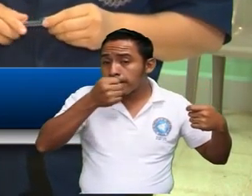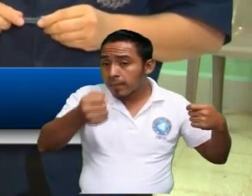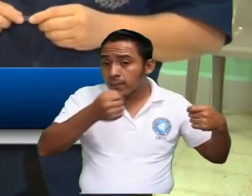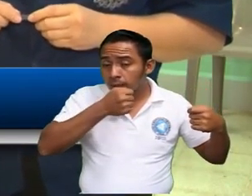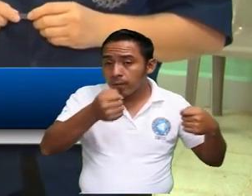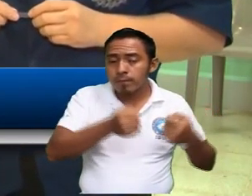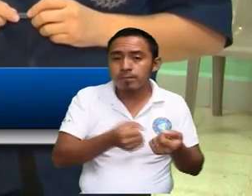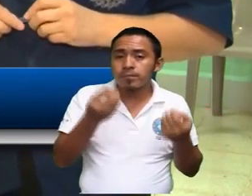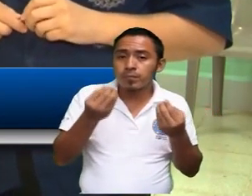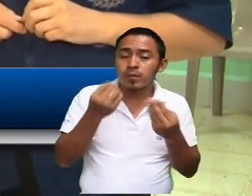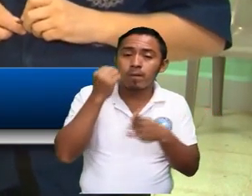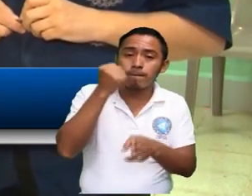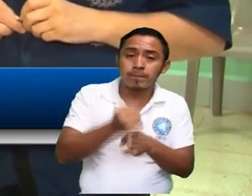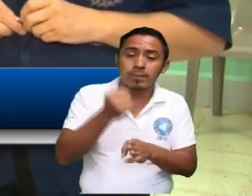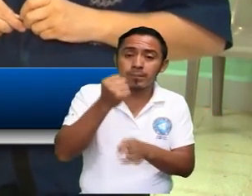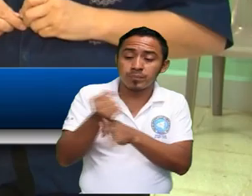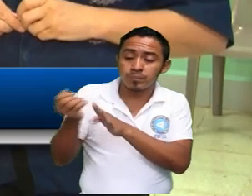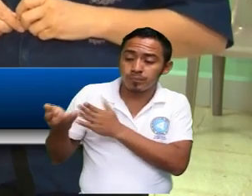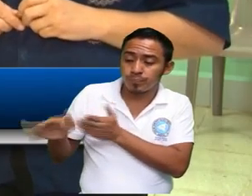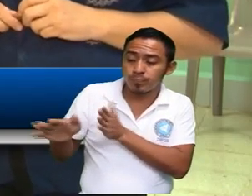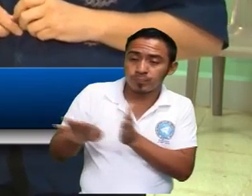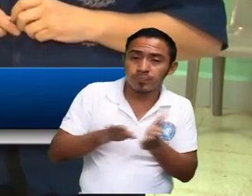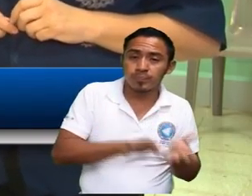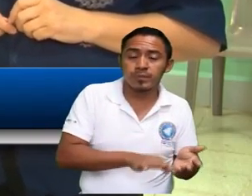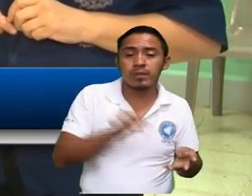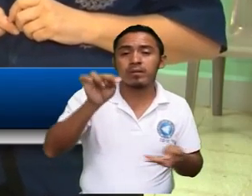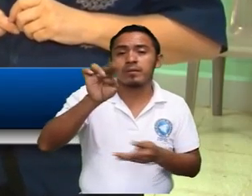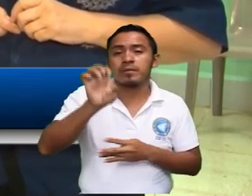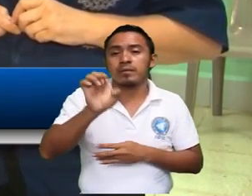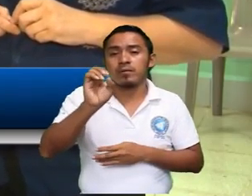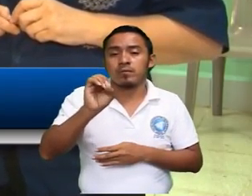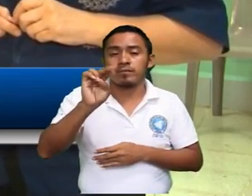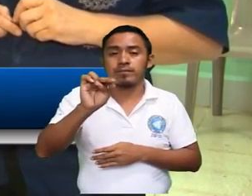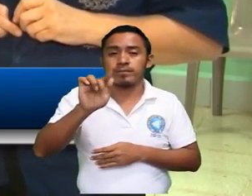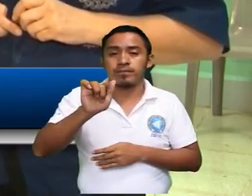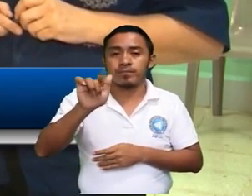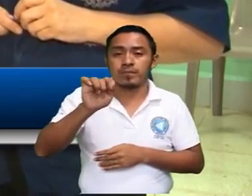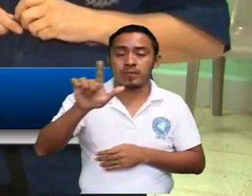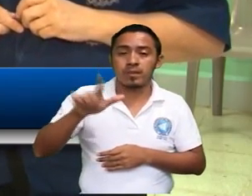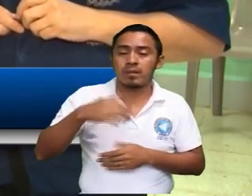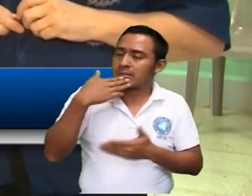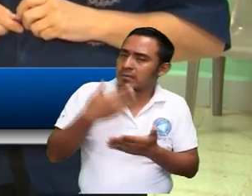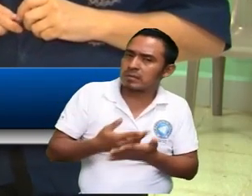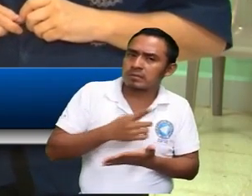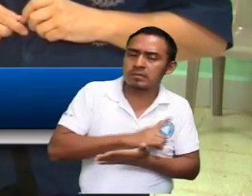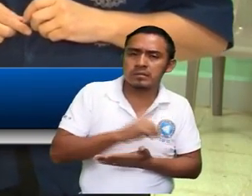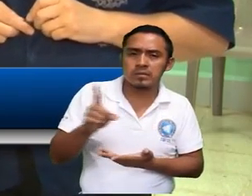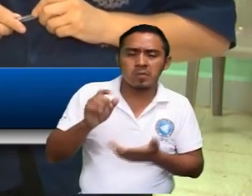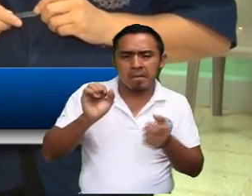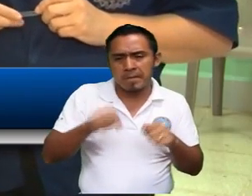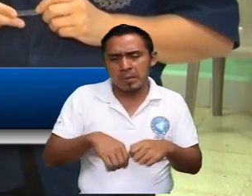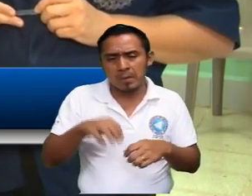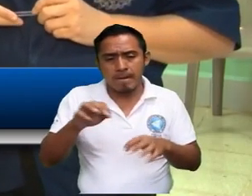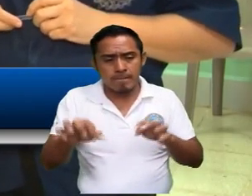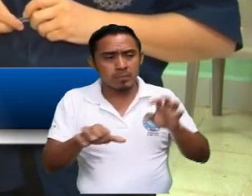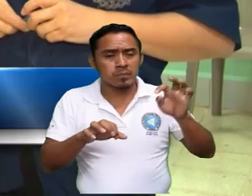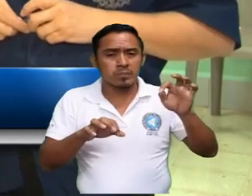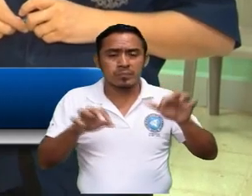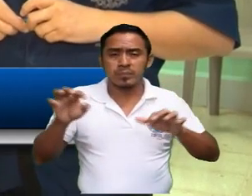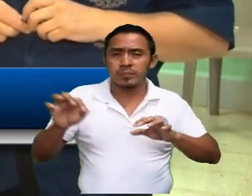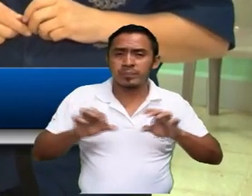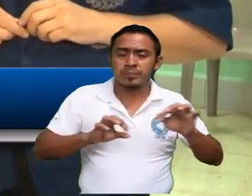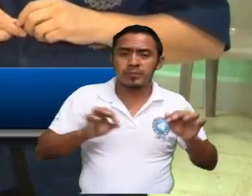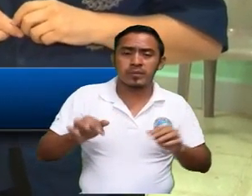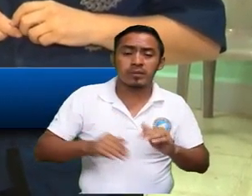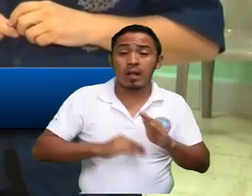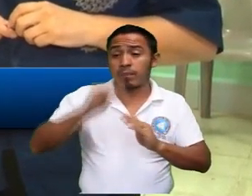de muerte neonatal. Ya eso, gracias a Dios, se pueden dar, pero no es en esa cifra